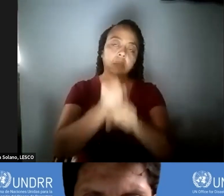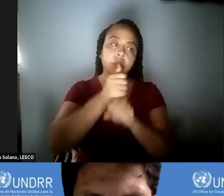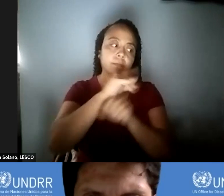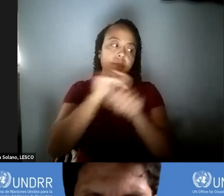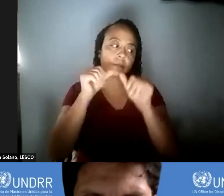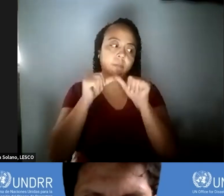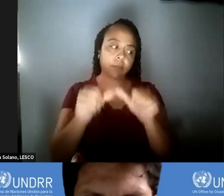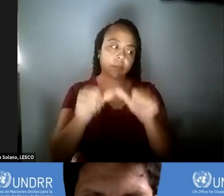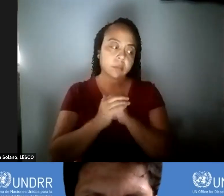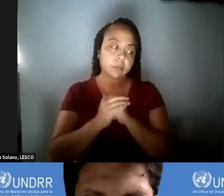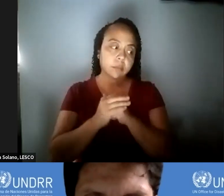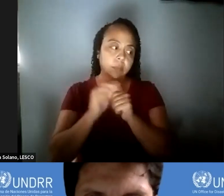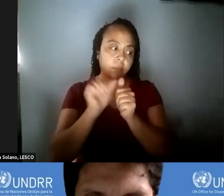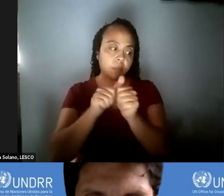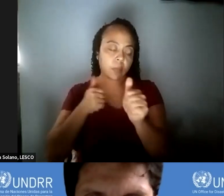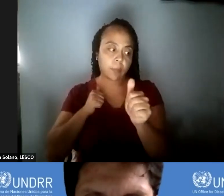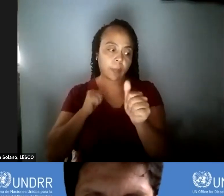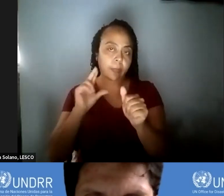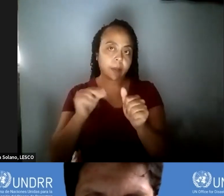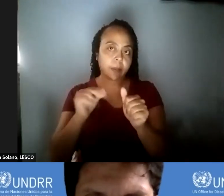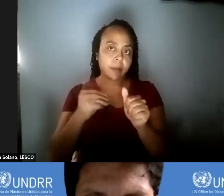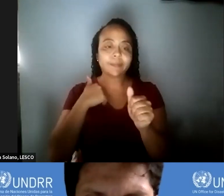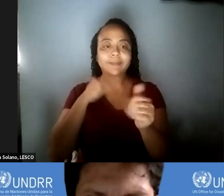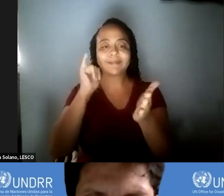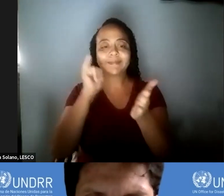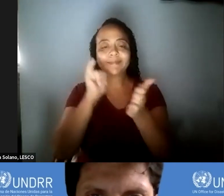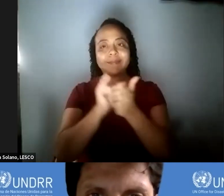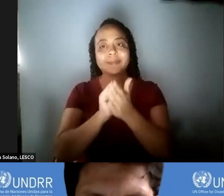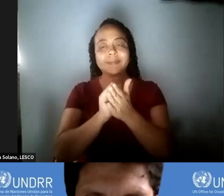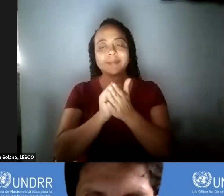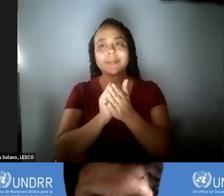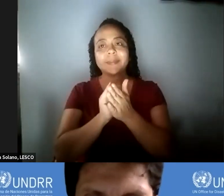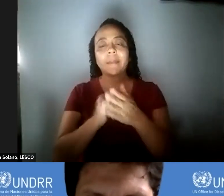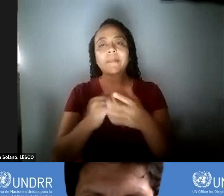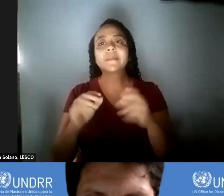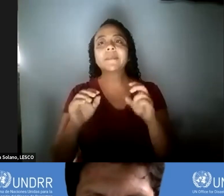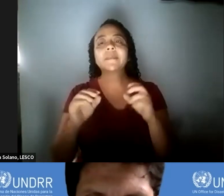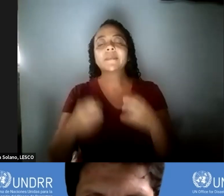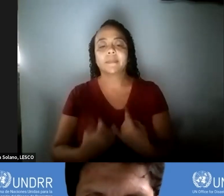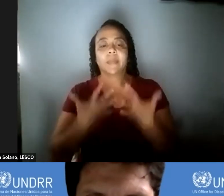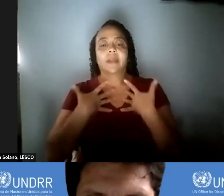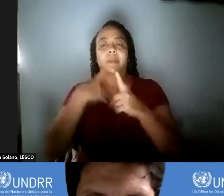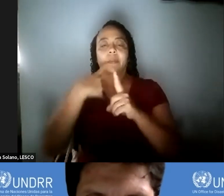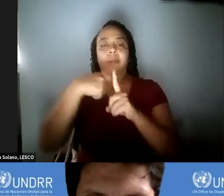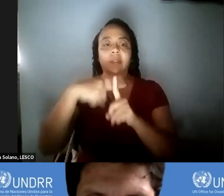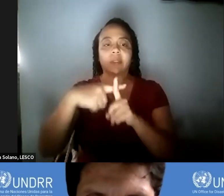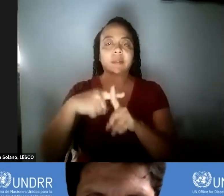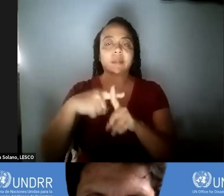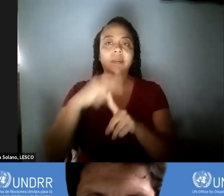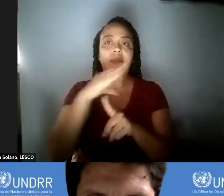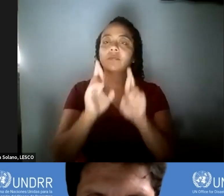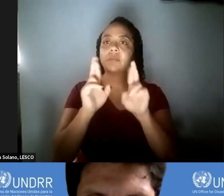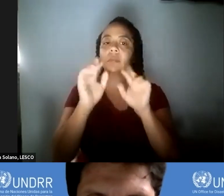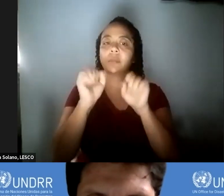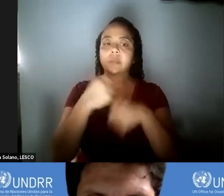sin dejar a nadie atrás nos quedamos con esta vibra positiva esperemos que la podamos haber